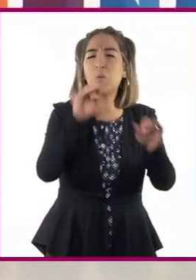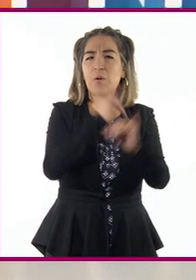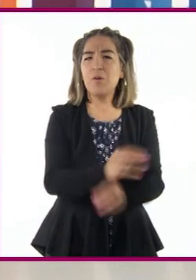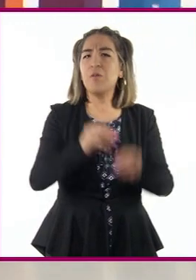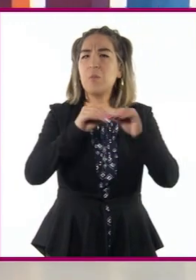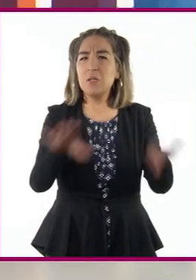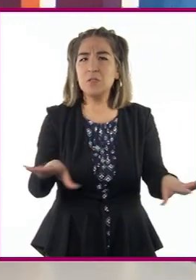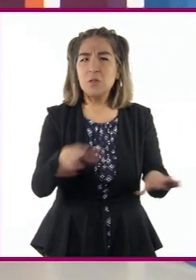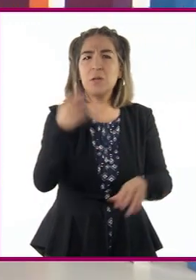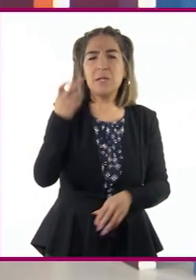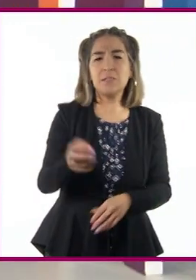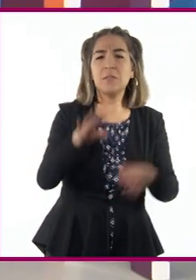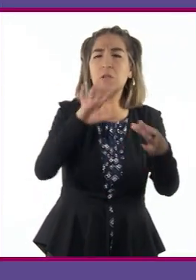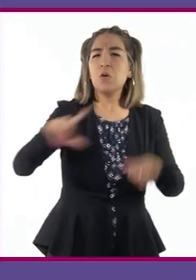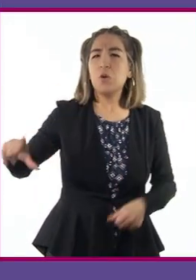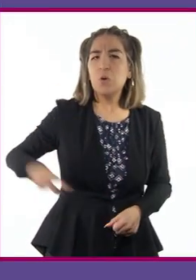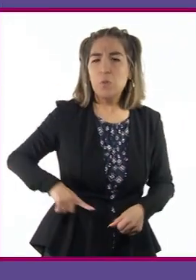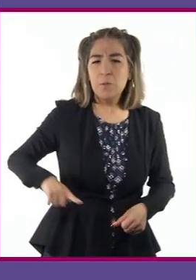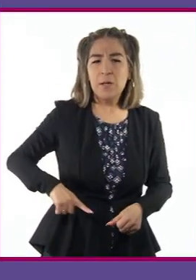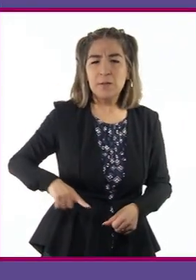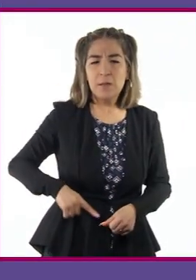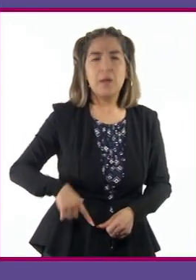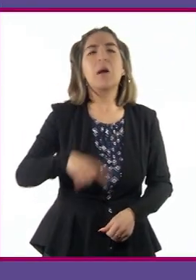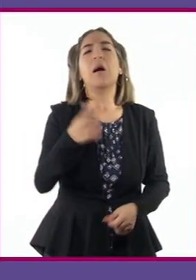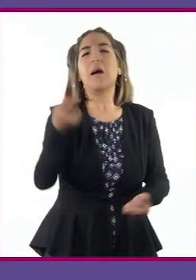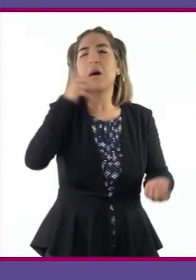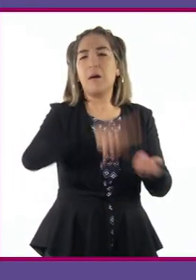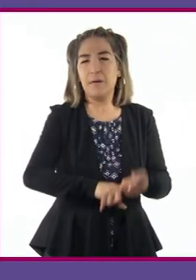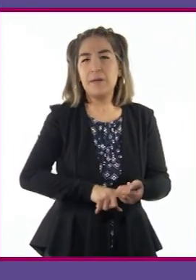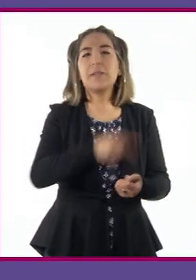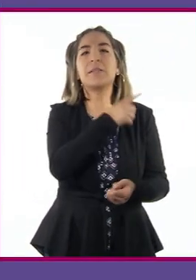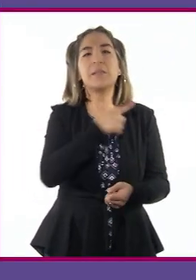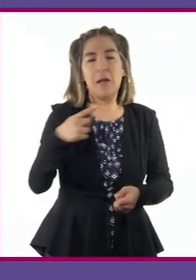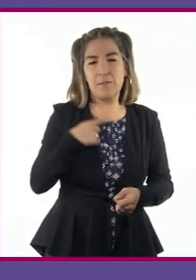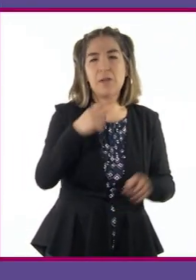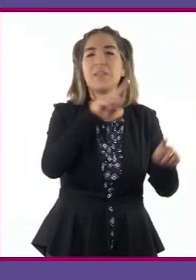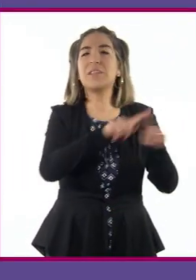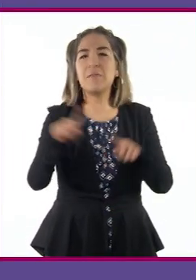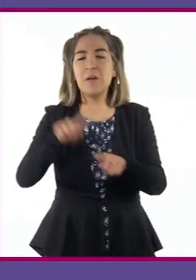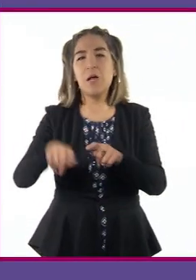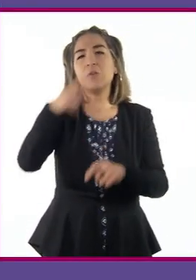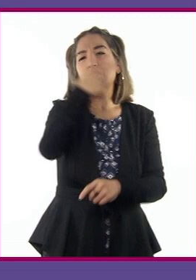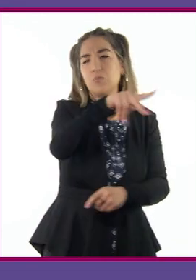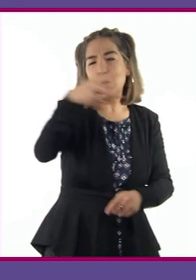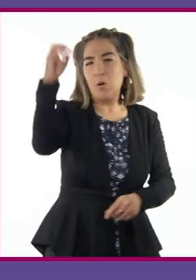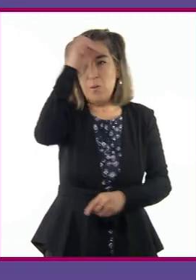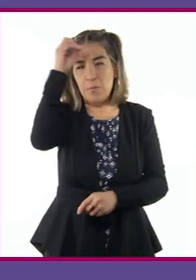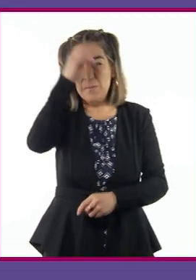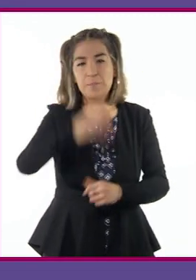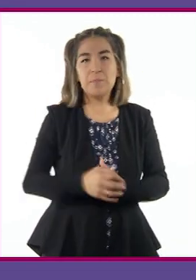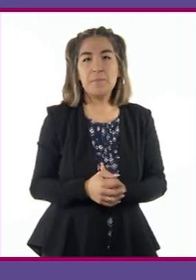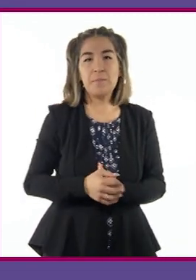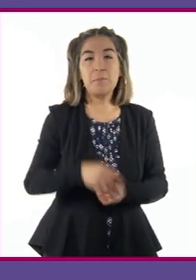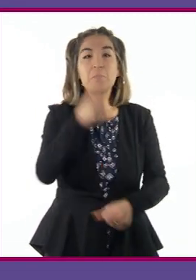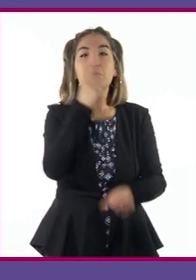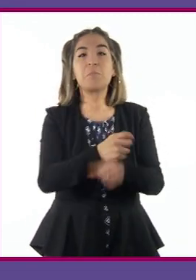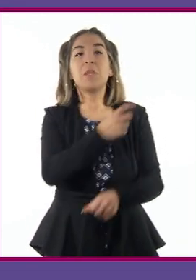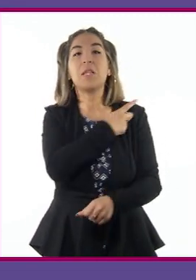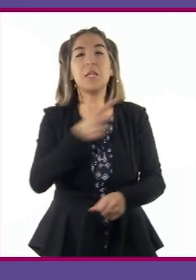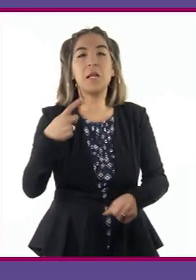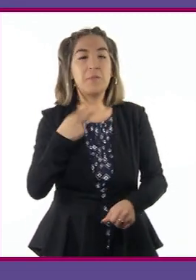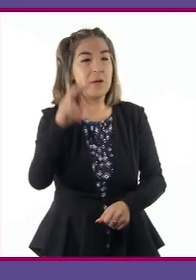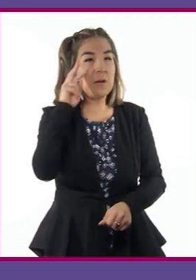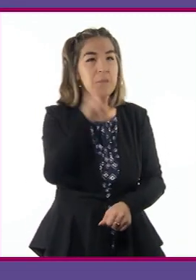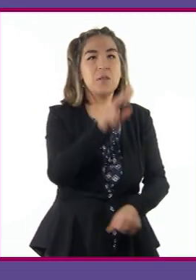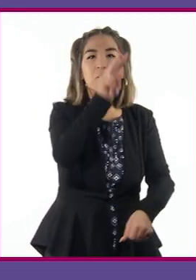cuentas? La rendición de cuentas se lleva a cabo mediante diferentes criterios que deben ser observados.